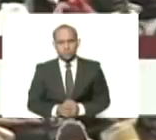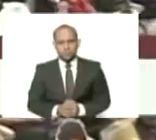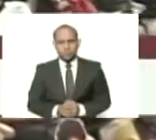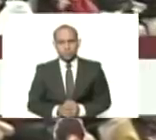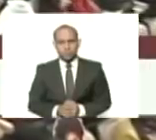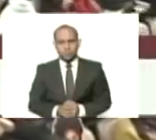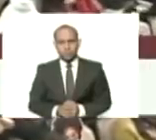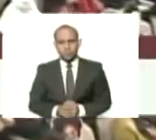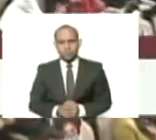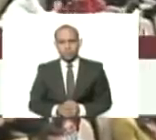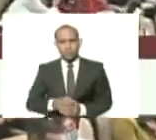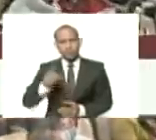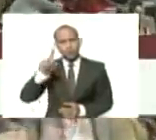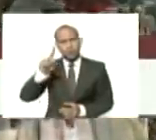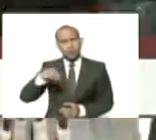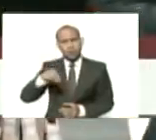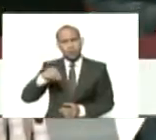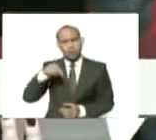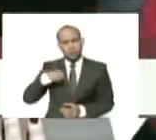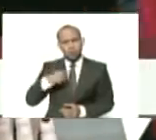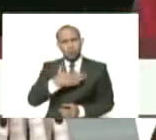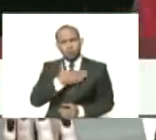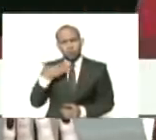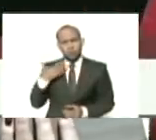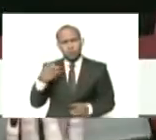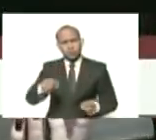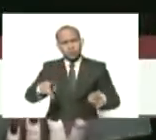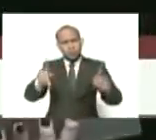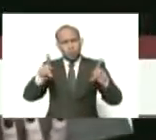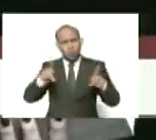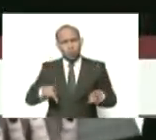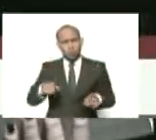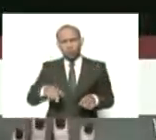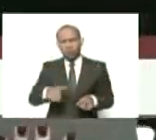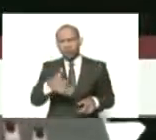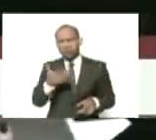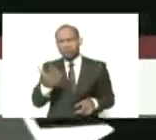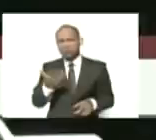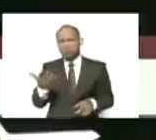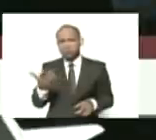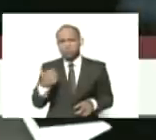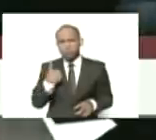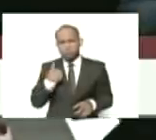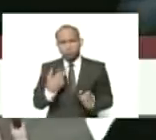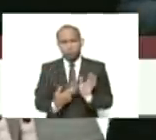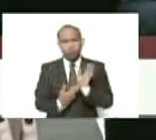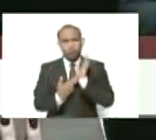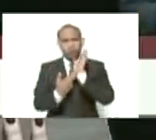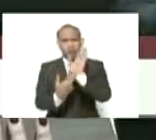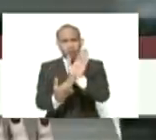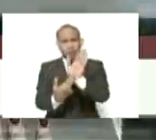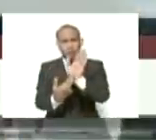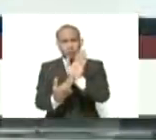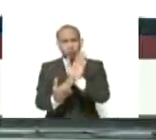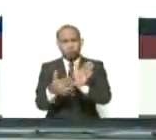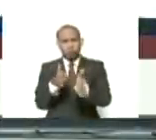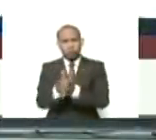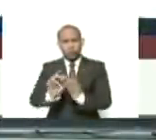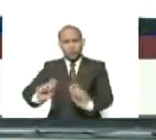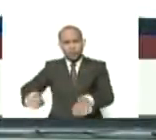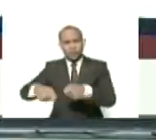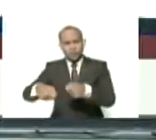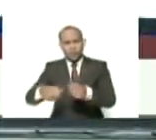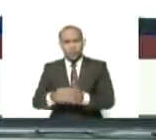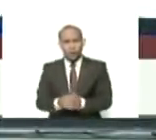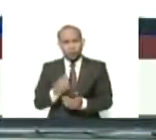Y en esta voy a aprovechar esta oportunidad, ya que yo represento el sector calzado,